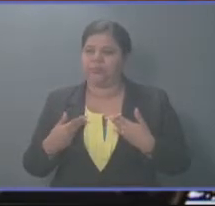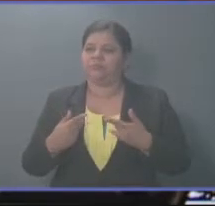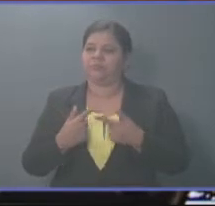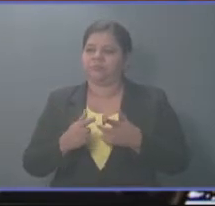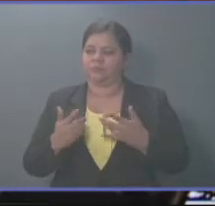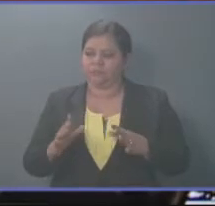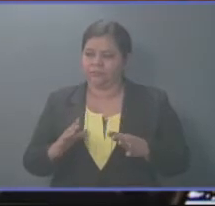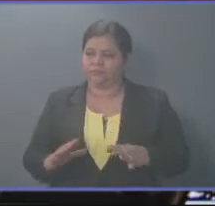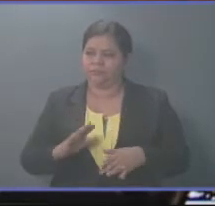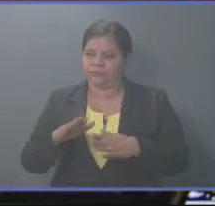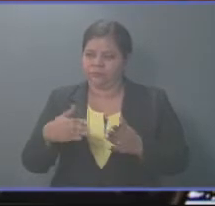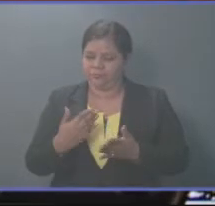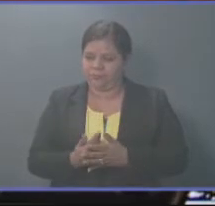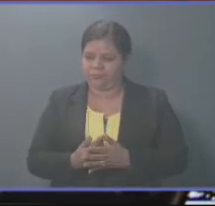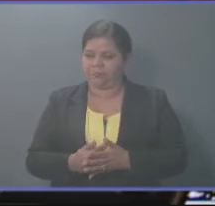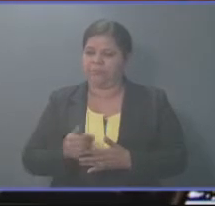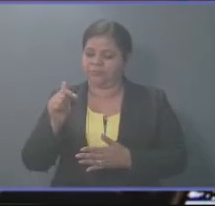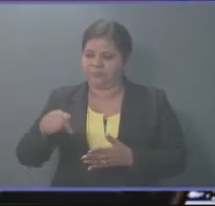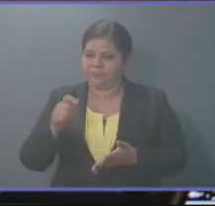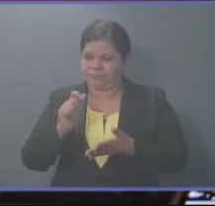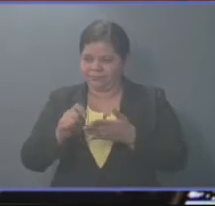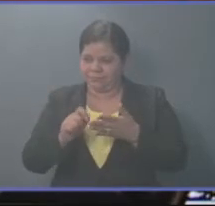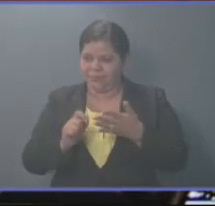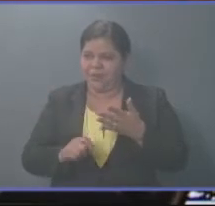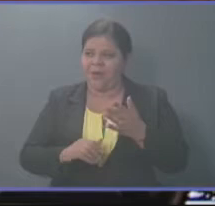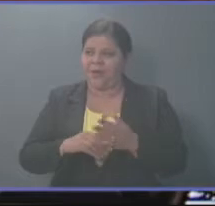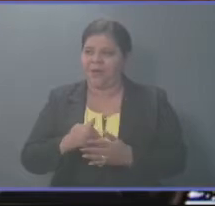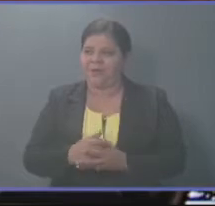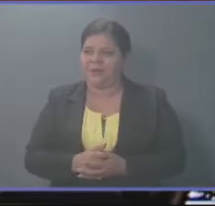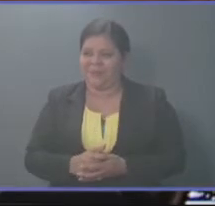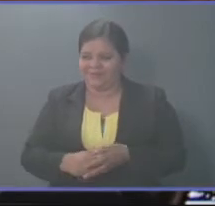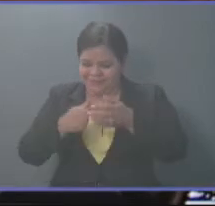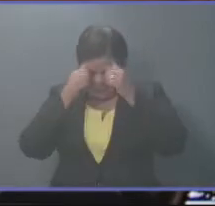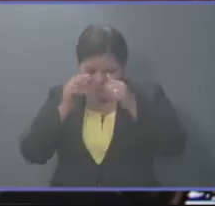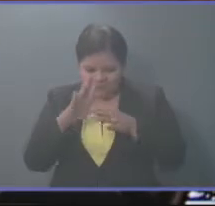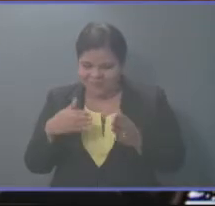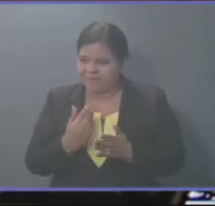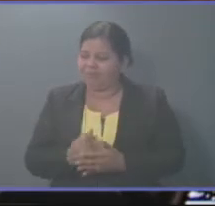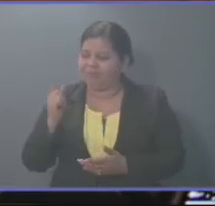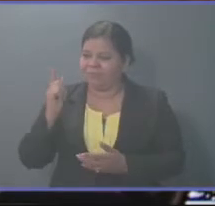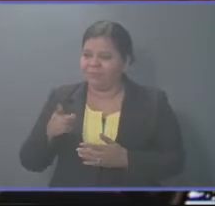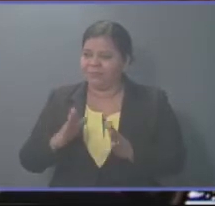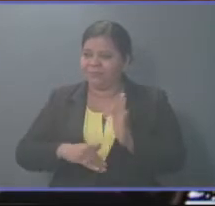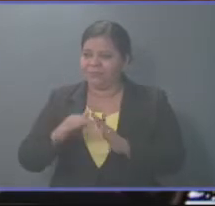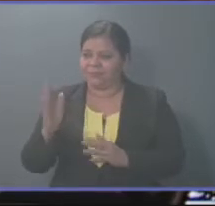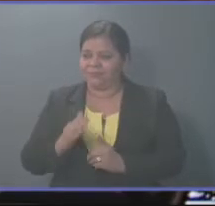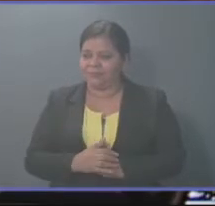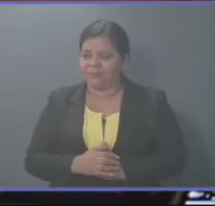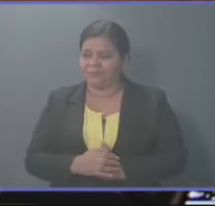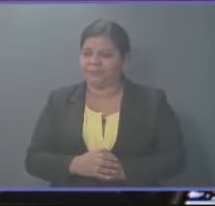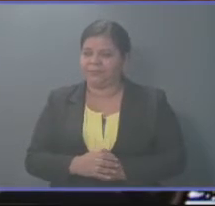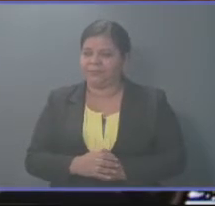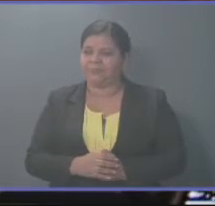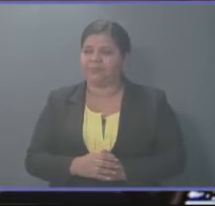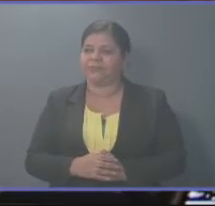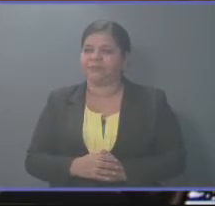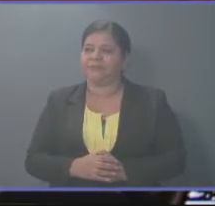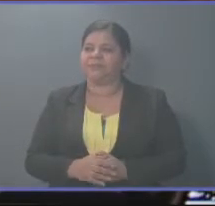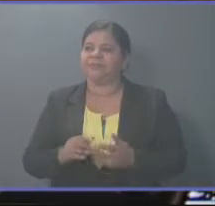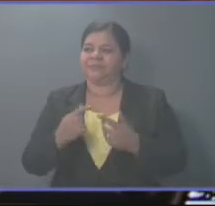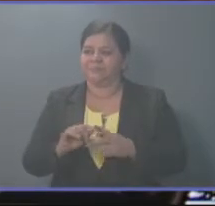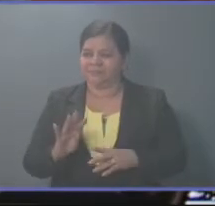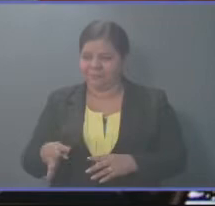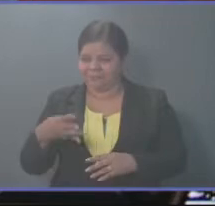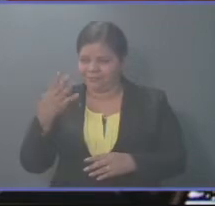la consideración de este principio es obligatoria para toda autoridad judicial, administrativa o particular.